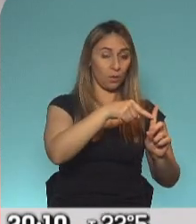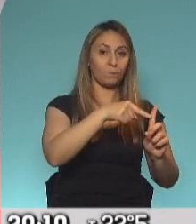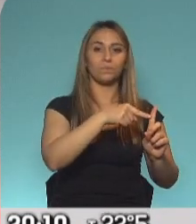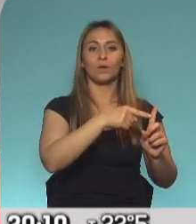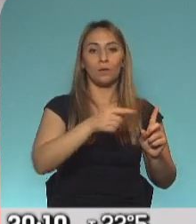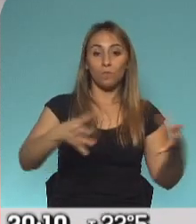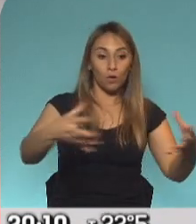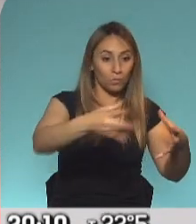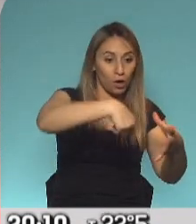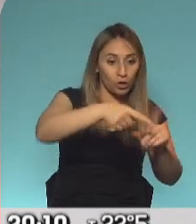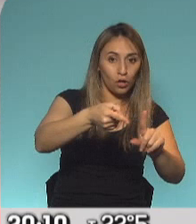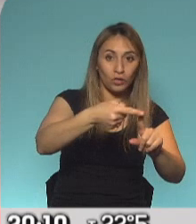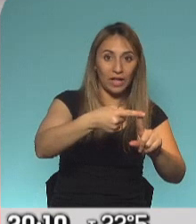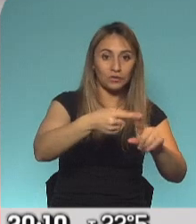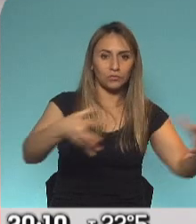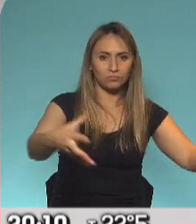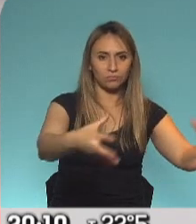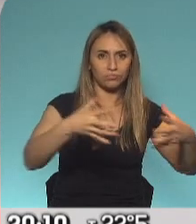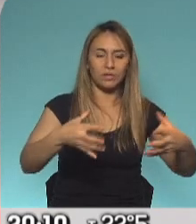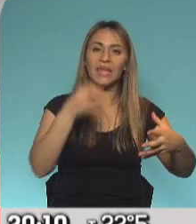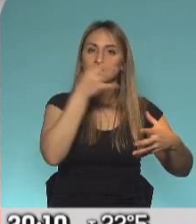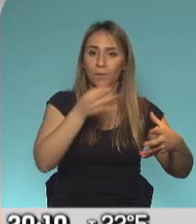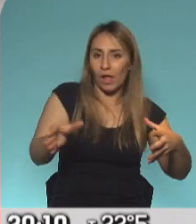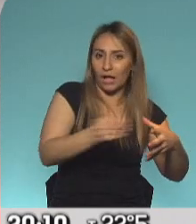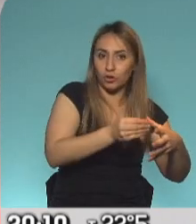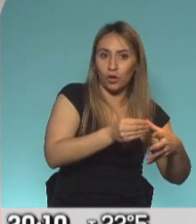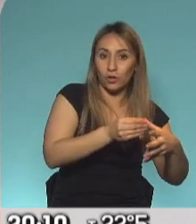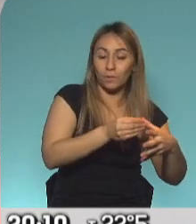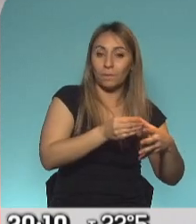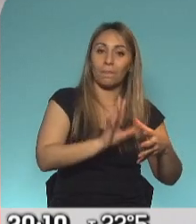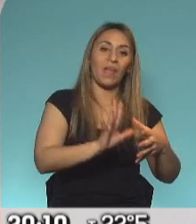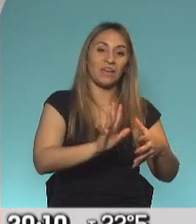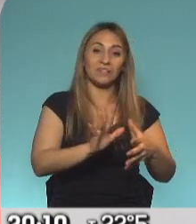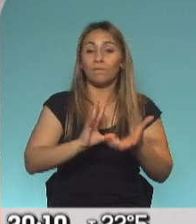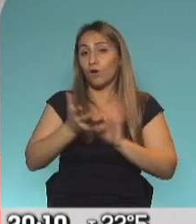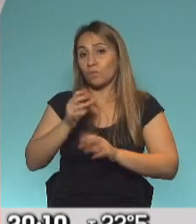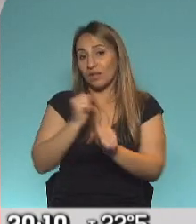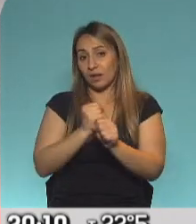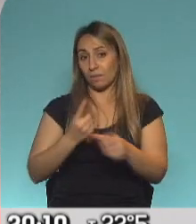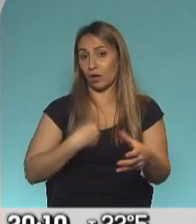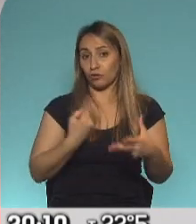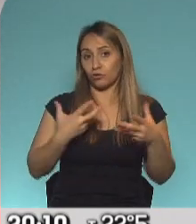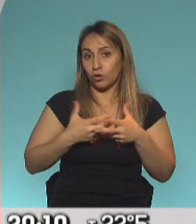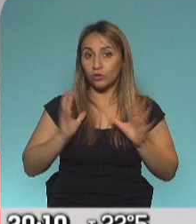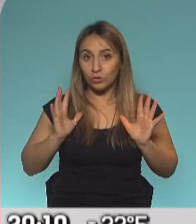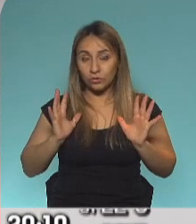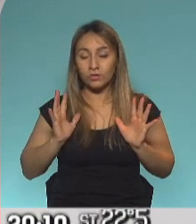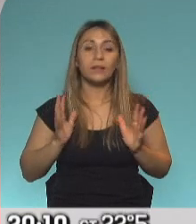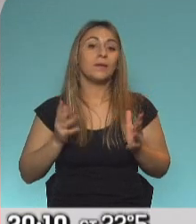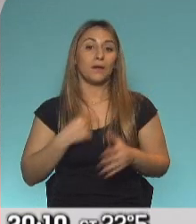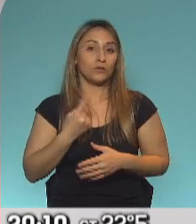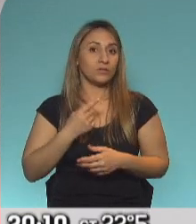todo ese grupo. Y a partir de ahí se va construyendo todo ese mapa epidemiológico. Esa es la forma que venimos trabajando y para nosotros